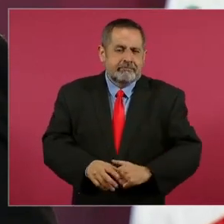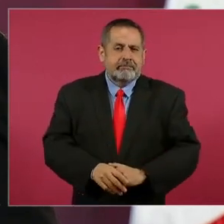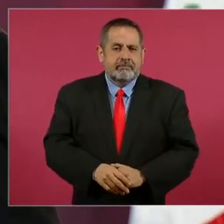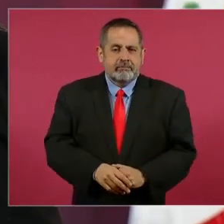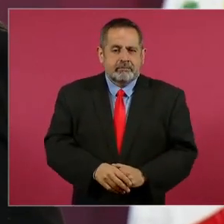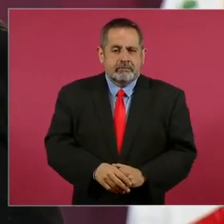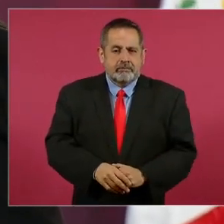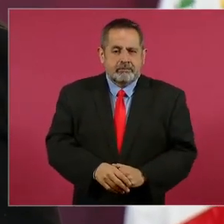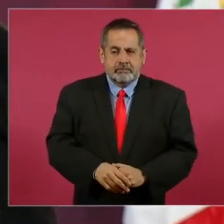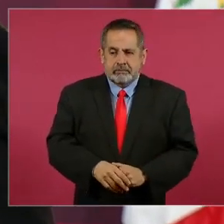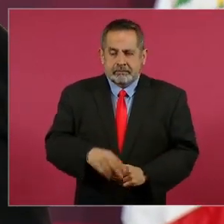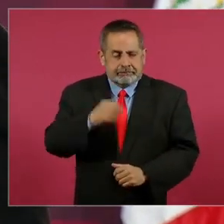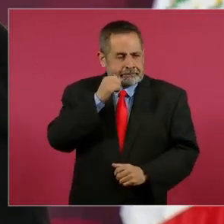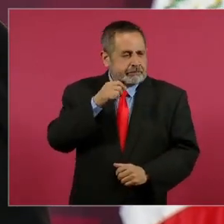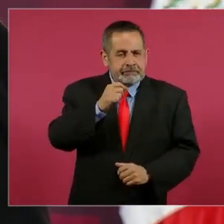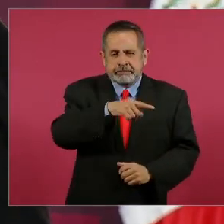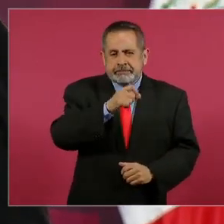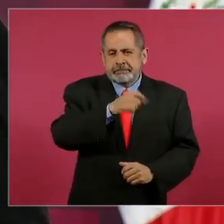Y todo era